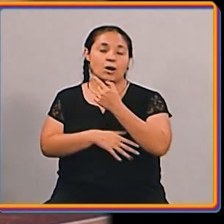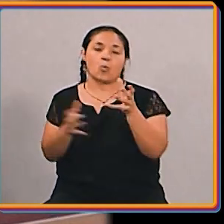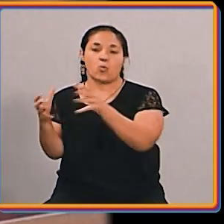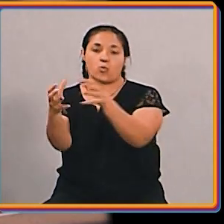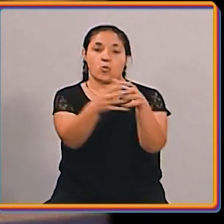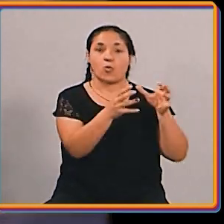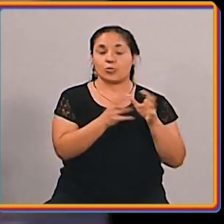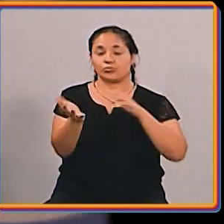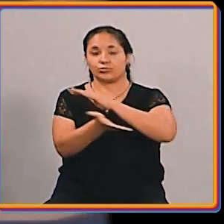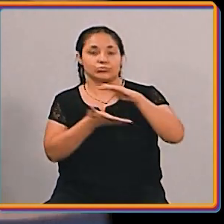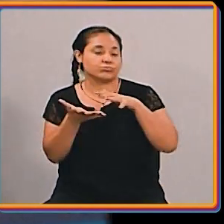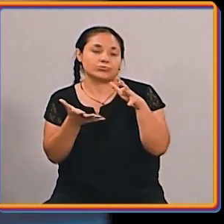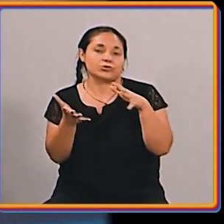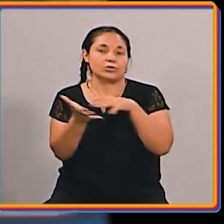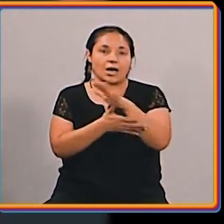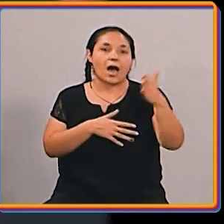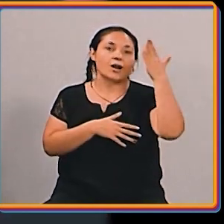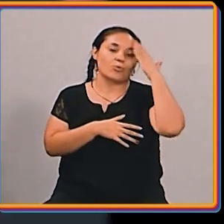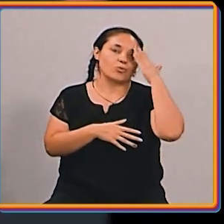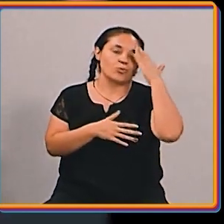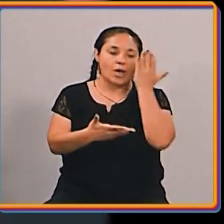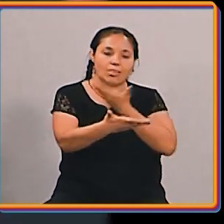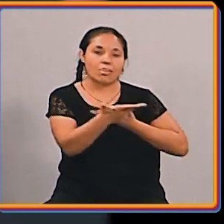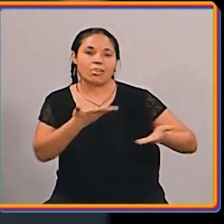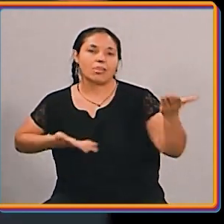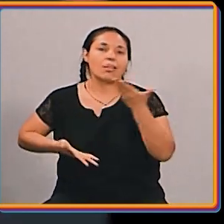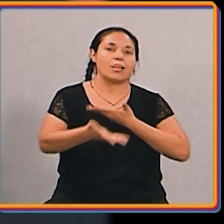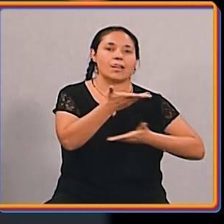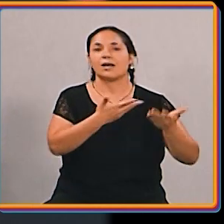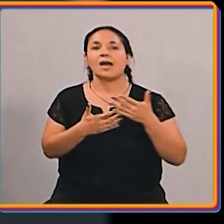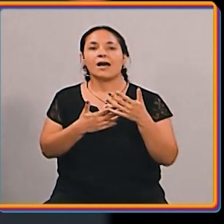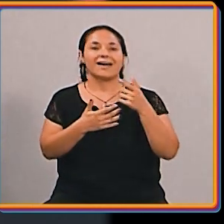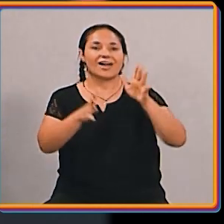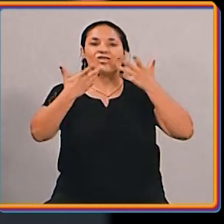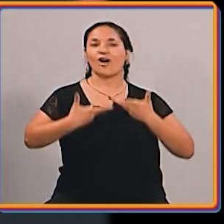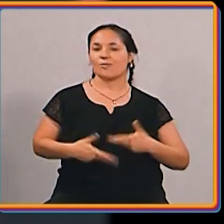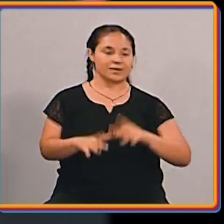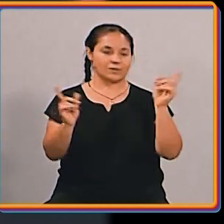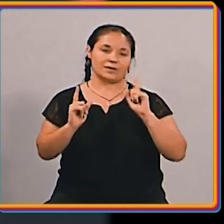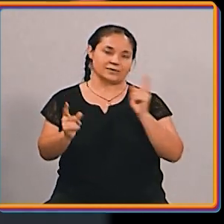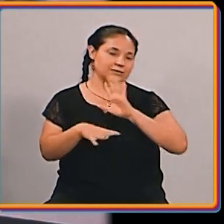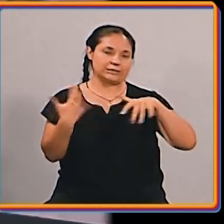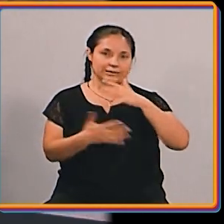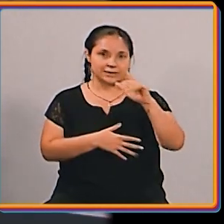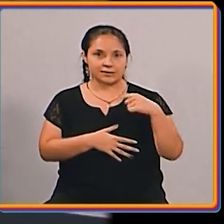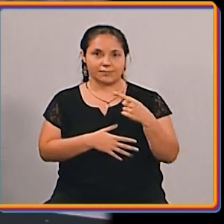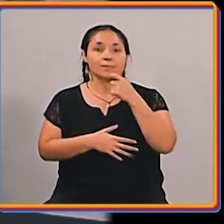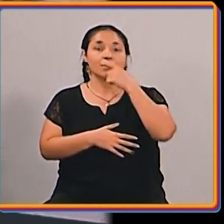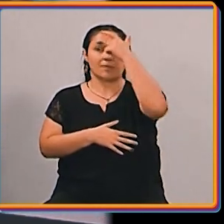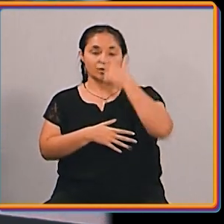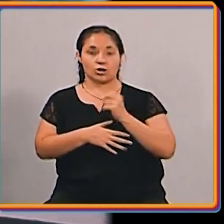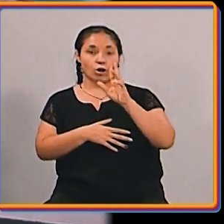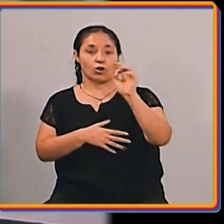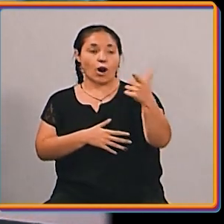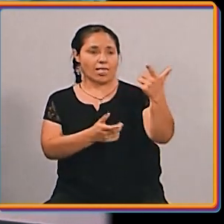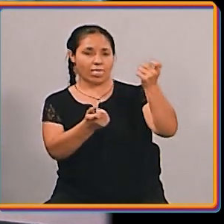entre cada uno, o los grupos, o los colectivos, etcétera, y la cultura. Y nunca es una dialéctica tranquila. Cuando una persona no puede